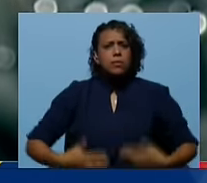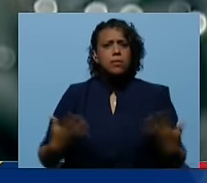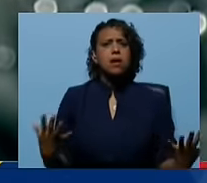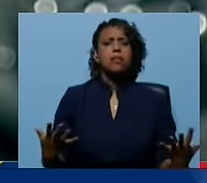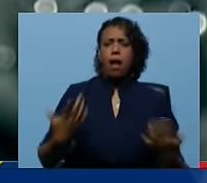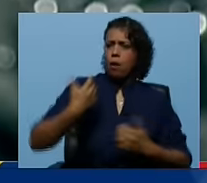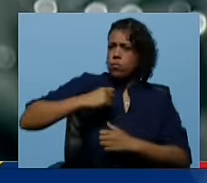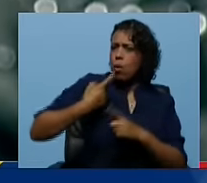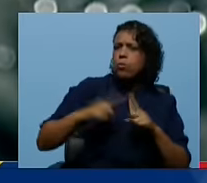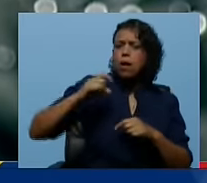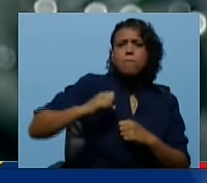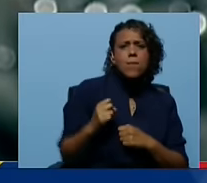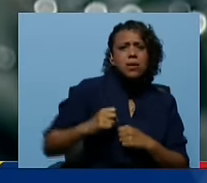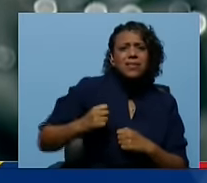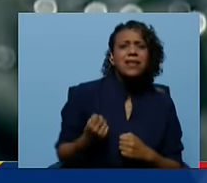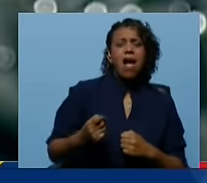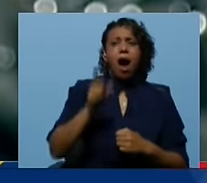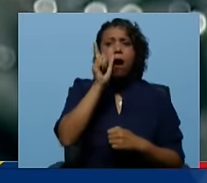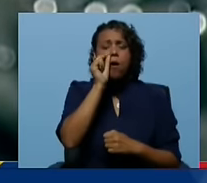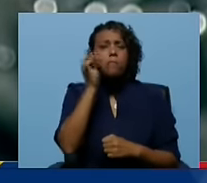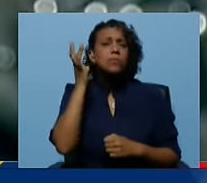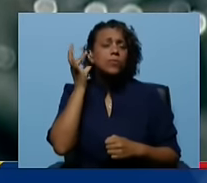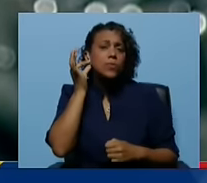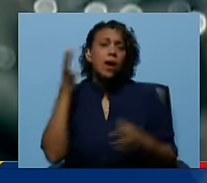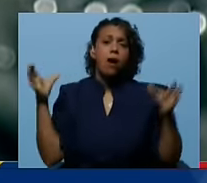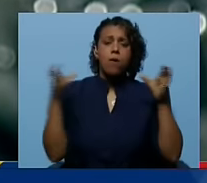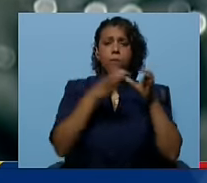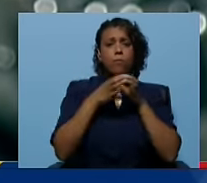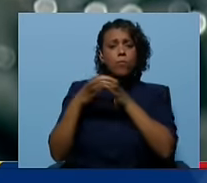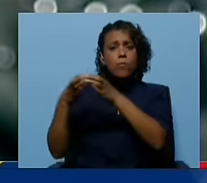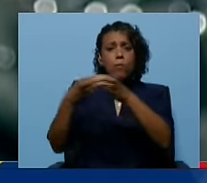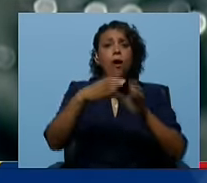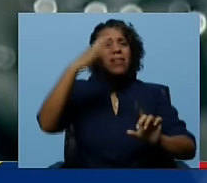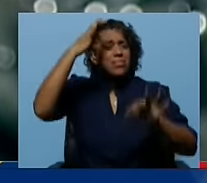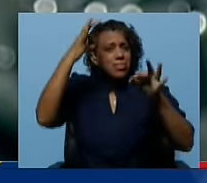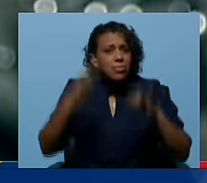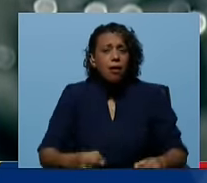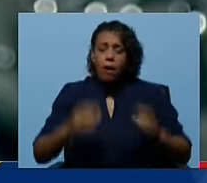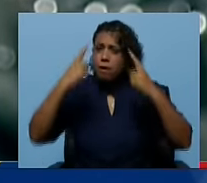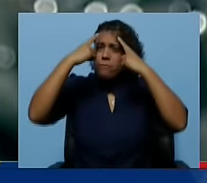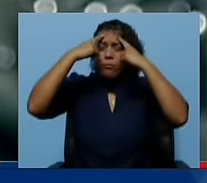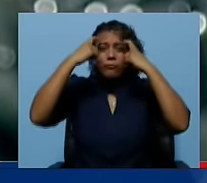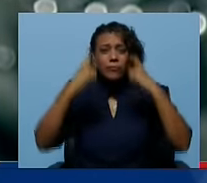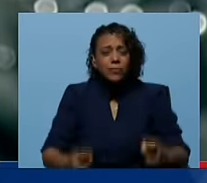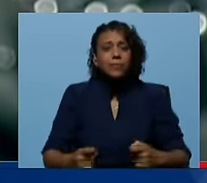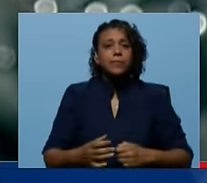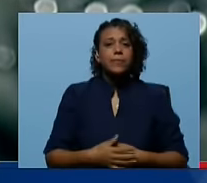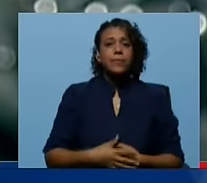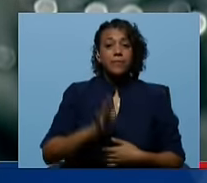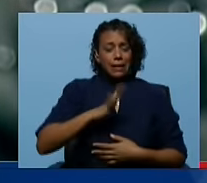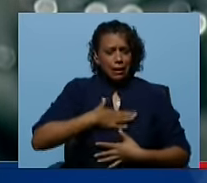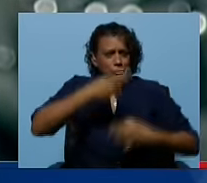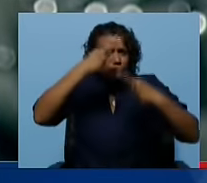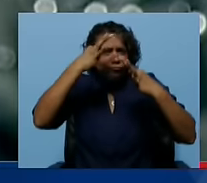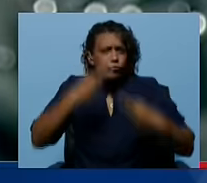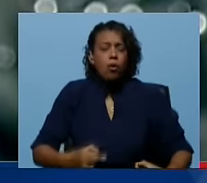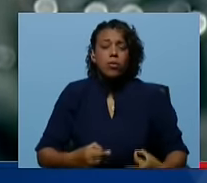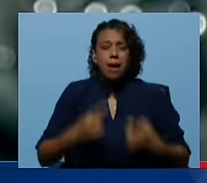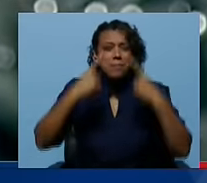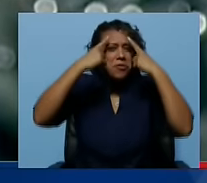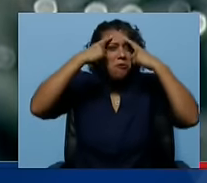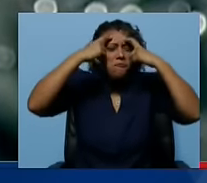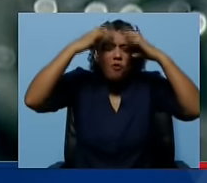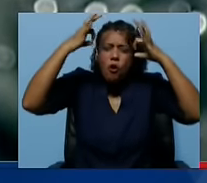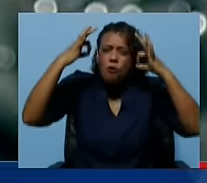Policía Nacional, estos son otros organismos de seguridad ciudadana realmente profesionales, eminentemente